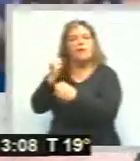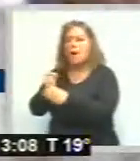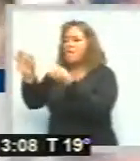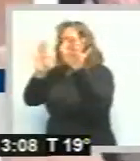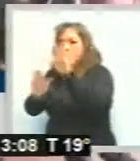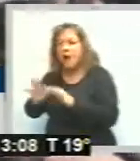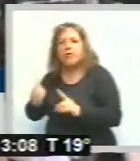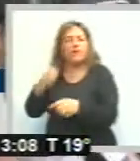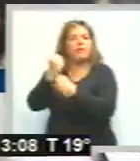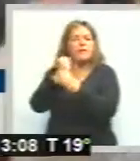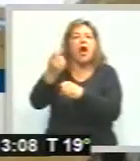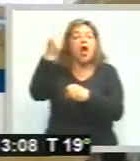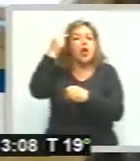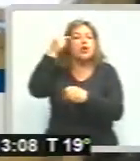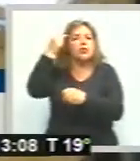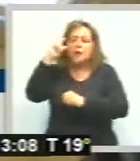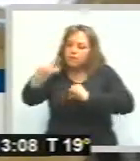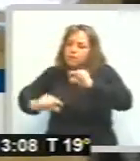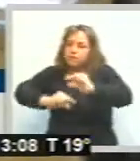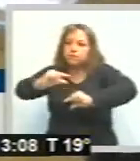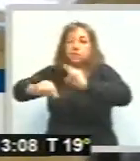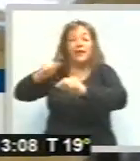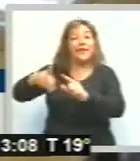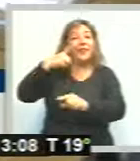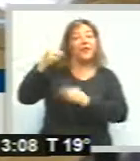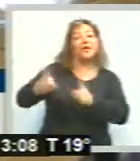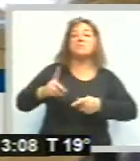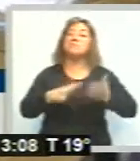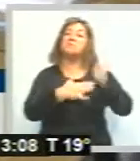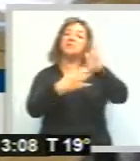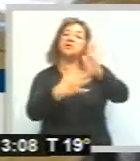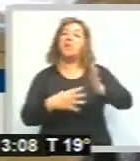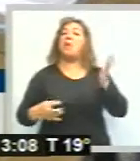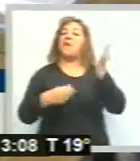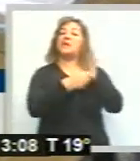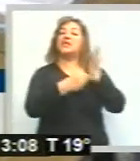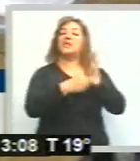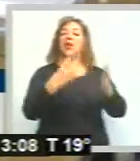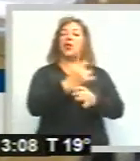a conciencia, así que nosotros en estos días ya presentamos al ministerio la grilla.